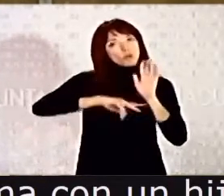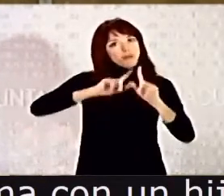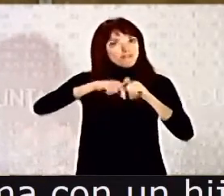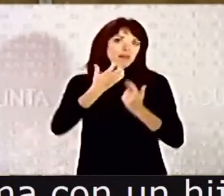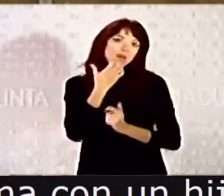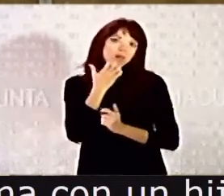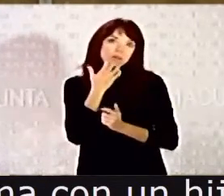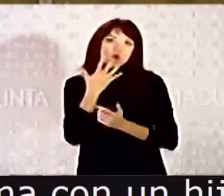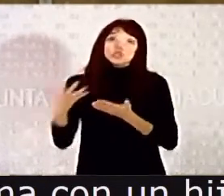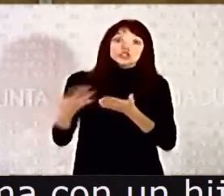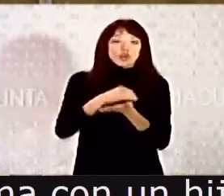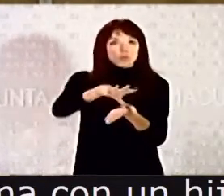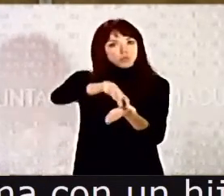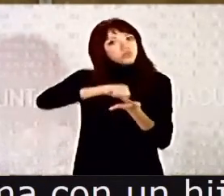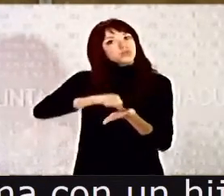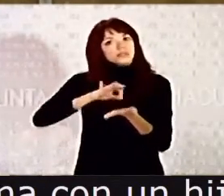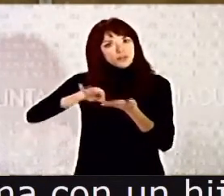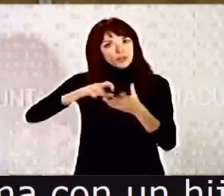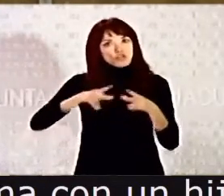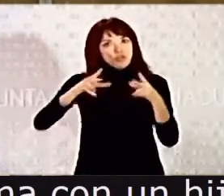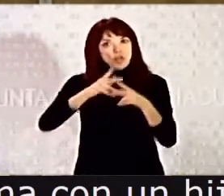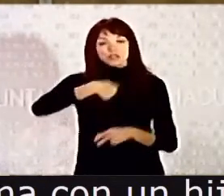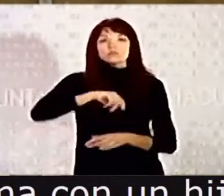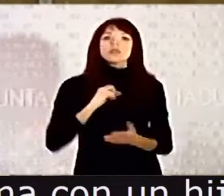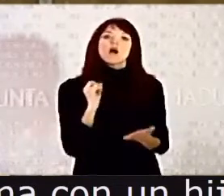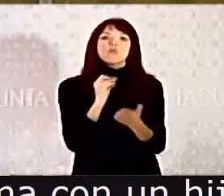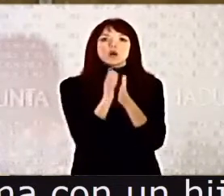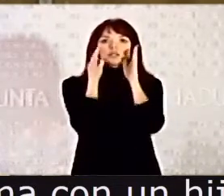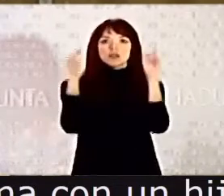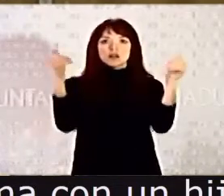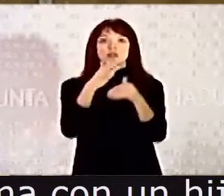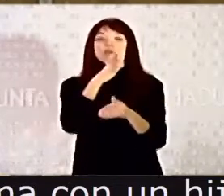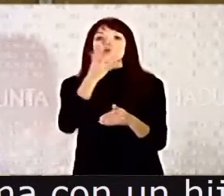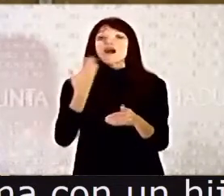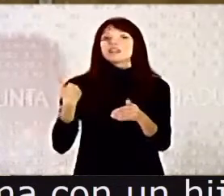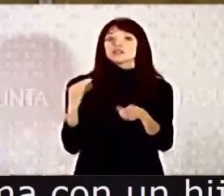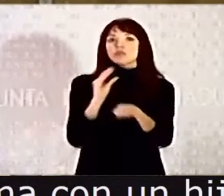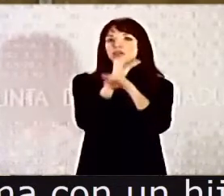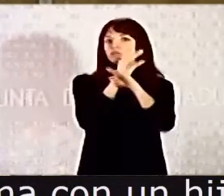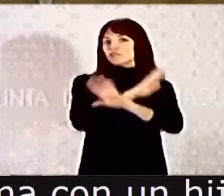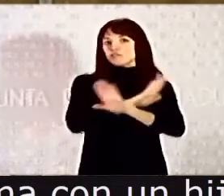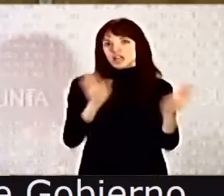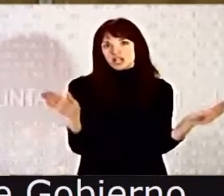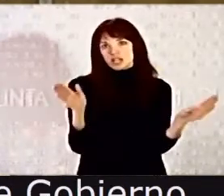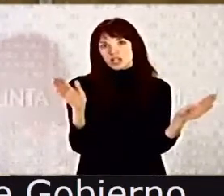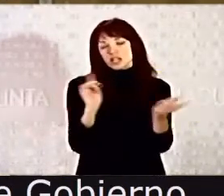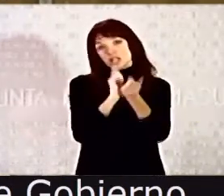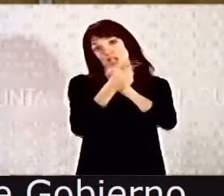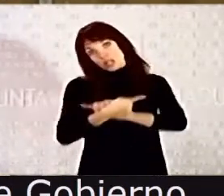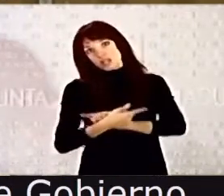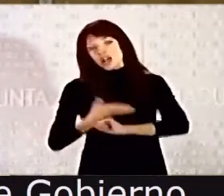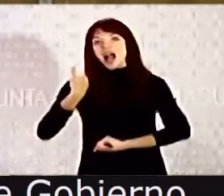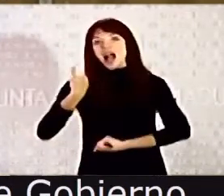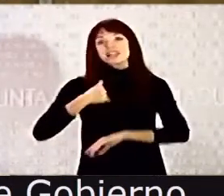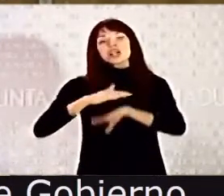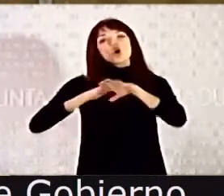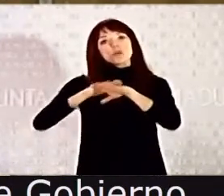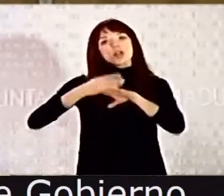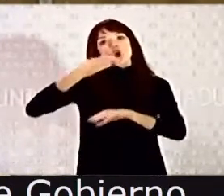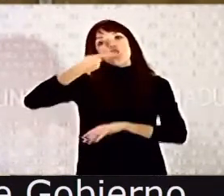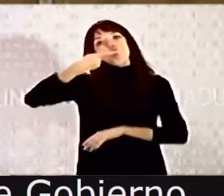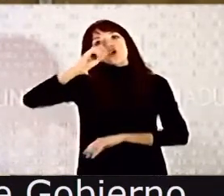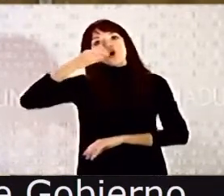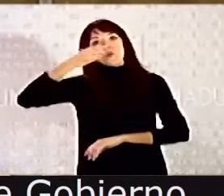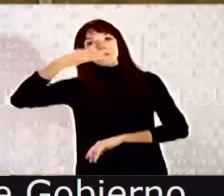base por los que este Gobierno ha apostado. Por eso dejaron de ser una subvención en la época Goves y volvieron a ser